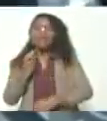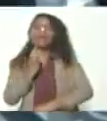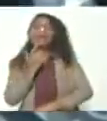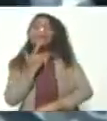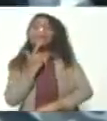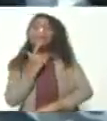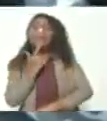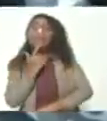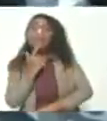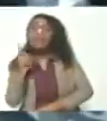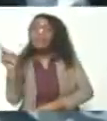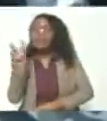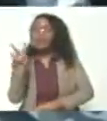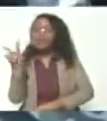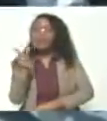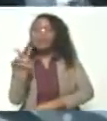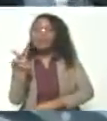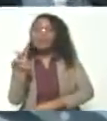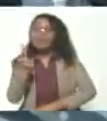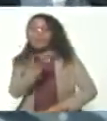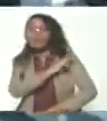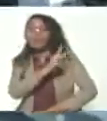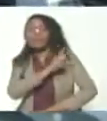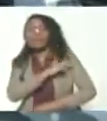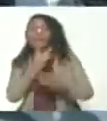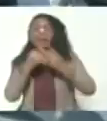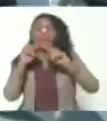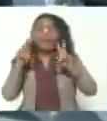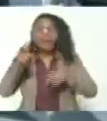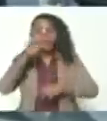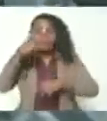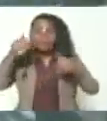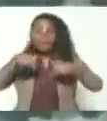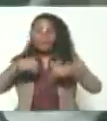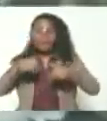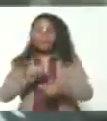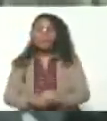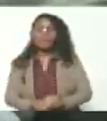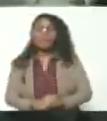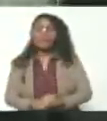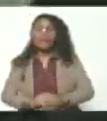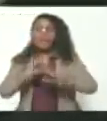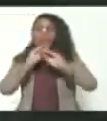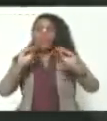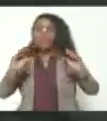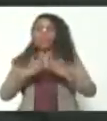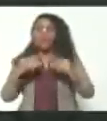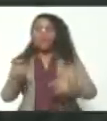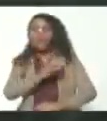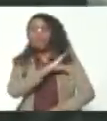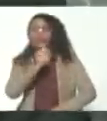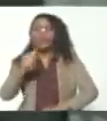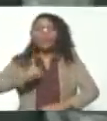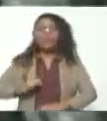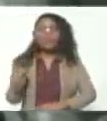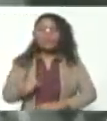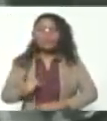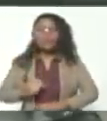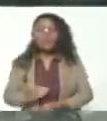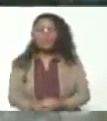son los dos jefes de la paz y la seguridad del país. Alerta a todos los directores de policía, Policía Nacional